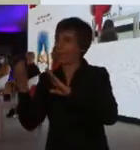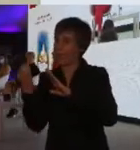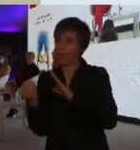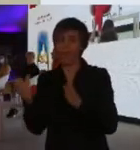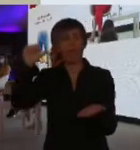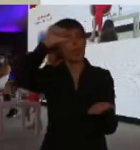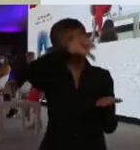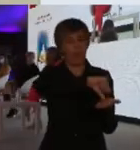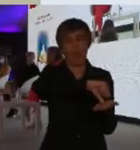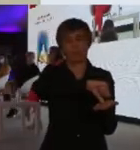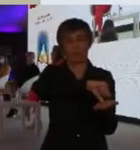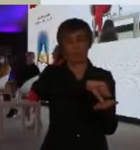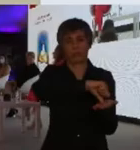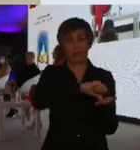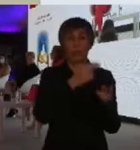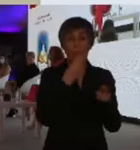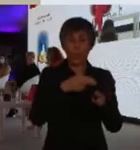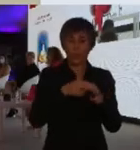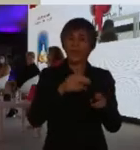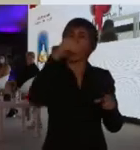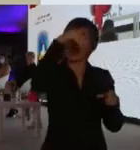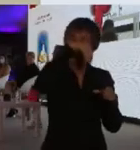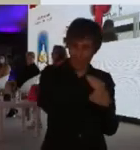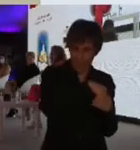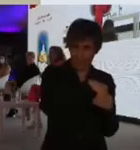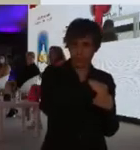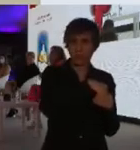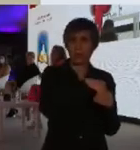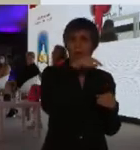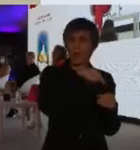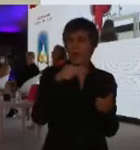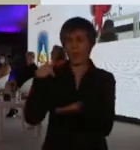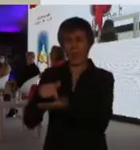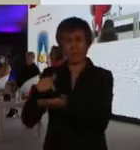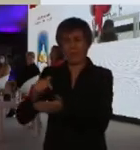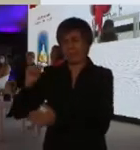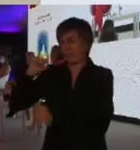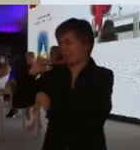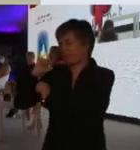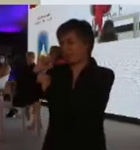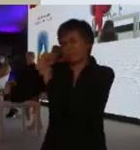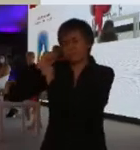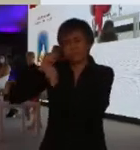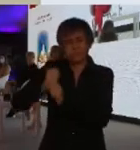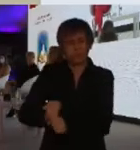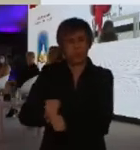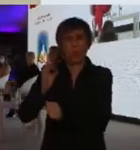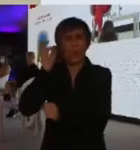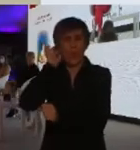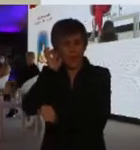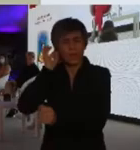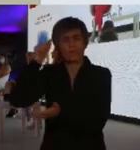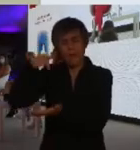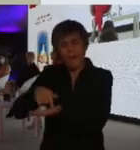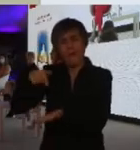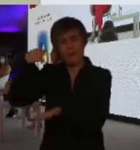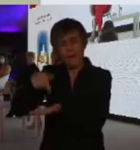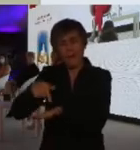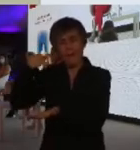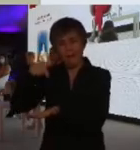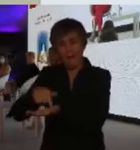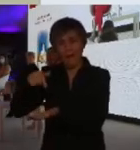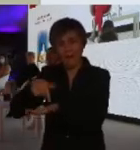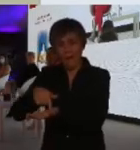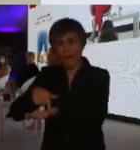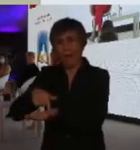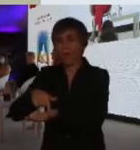política as demandas históricas que as mulleres levamos defendendo e reclamando non